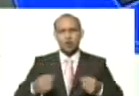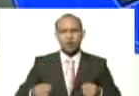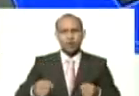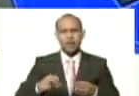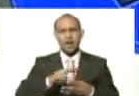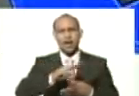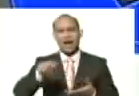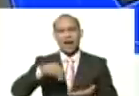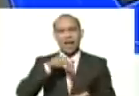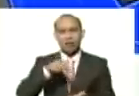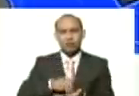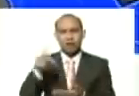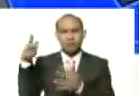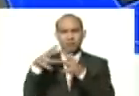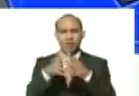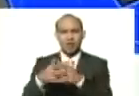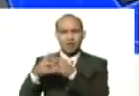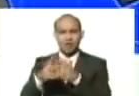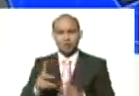de los Estados Unidos de Norteamérica.